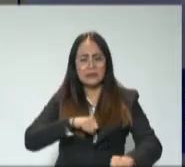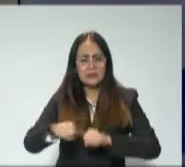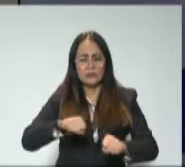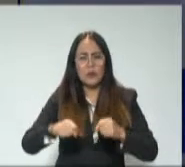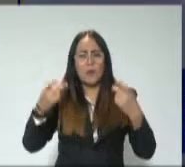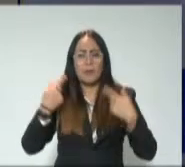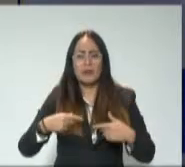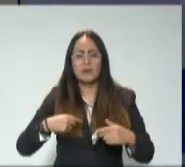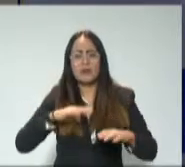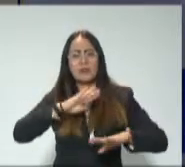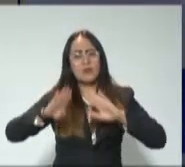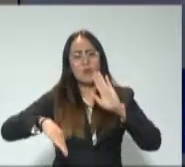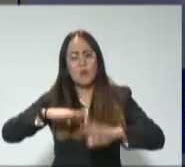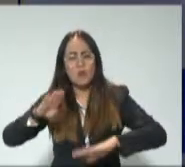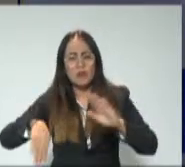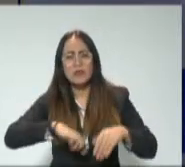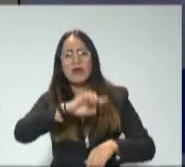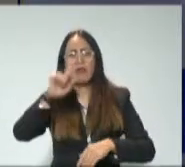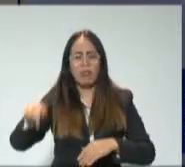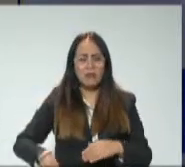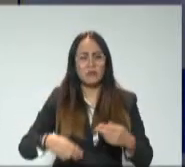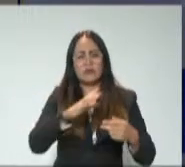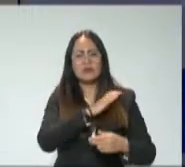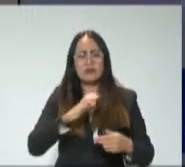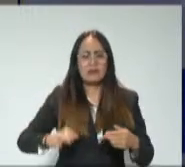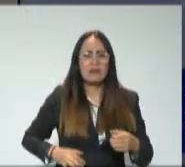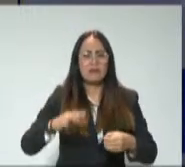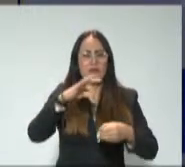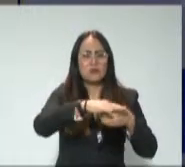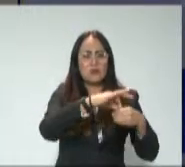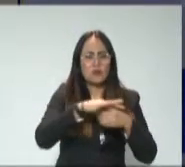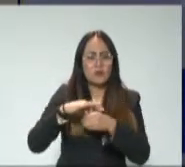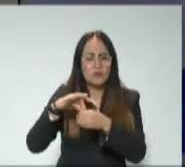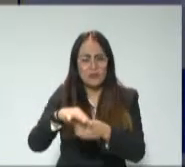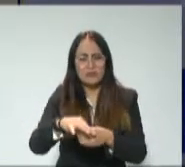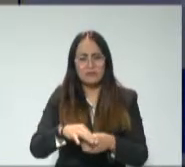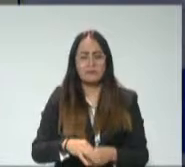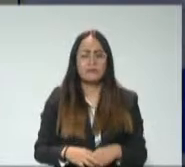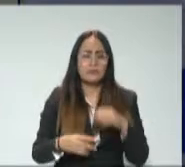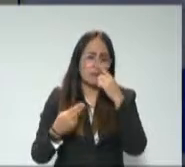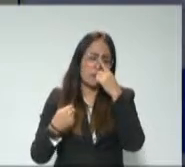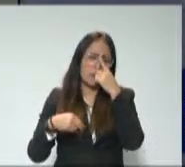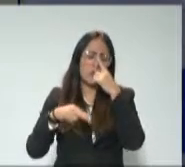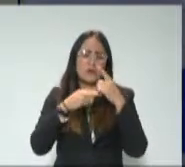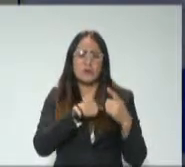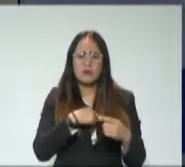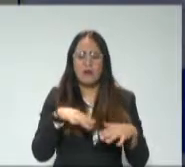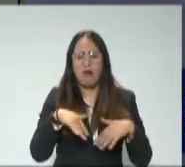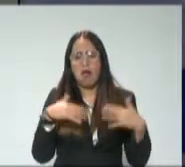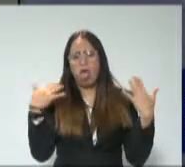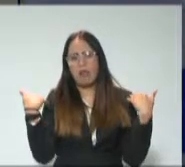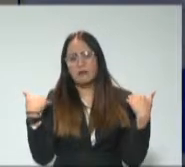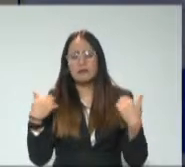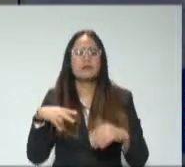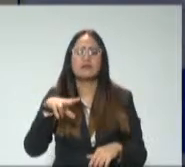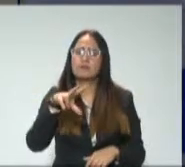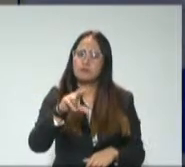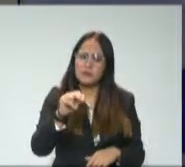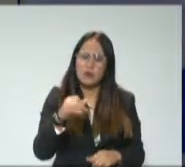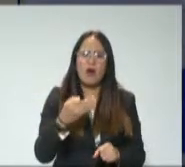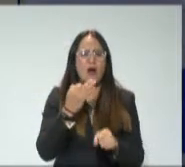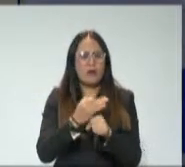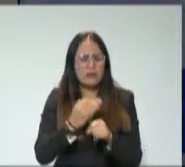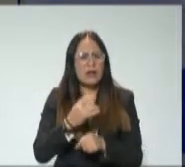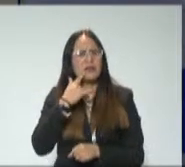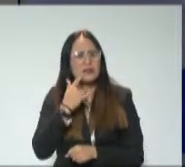y de una campaña electoral no debemos bajar la guardia ni renunciar a la oportunidad de construir un nuevo pacto social